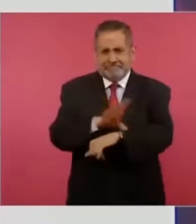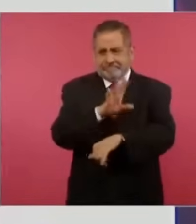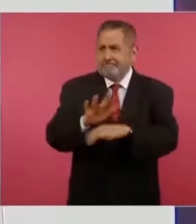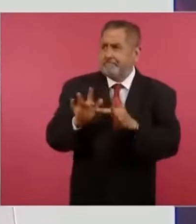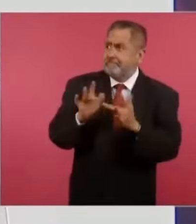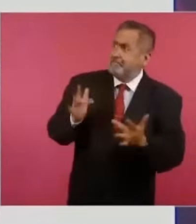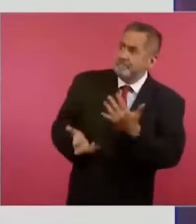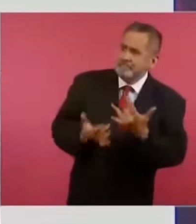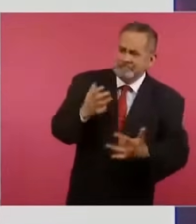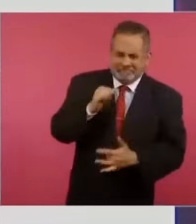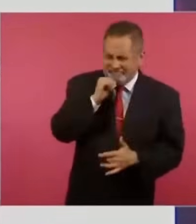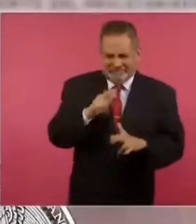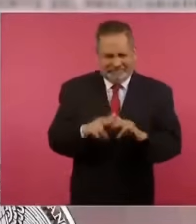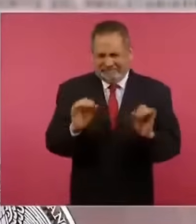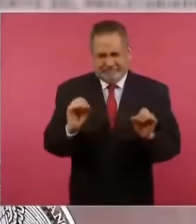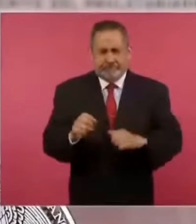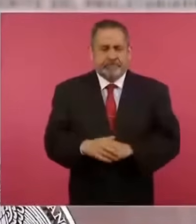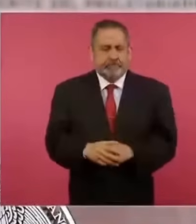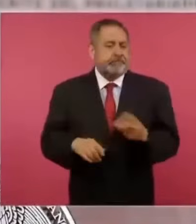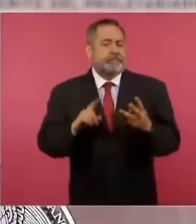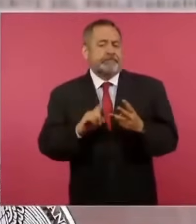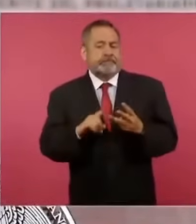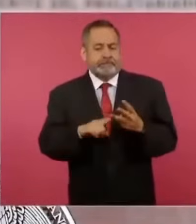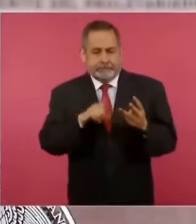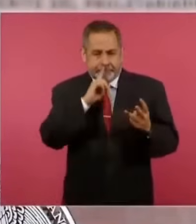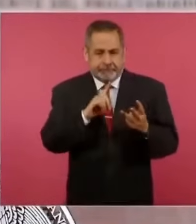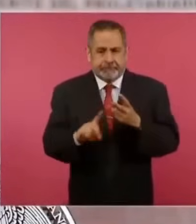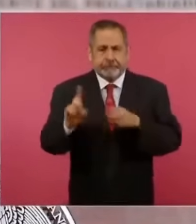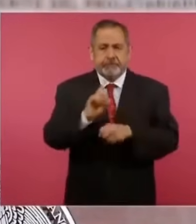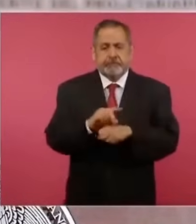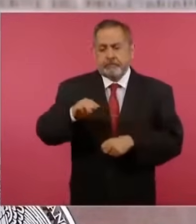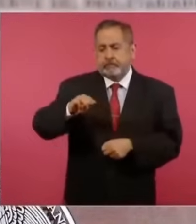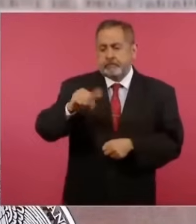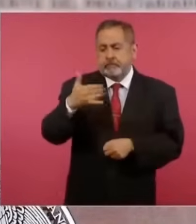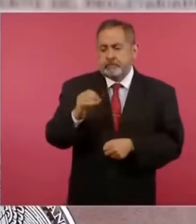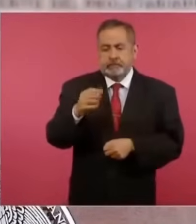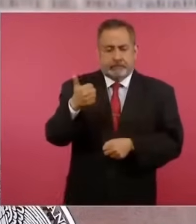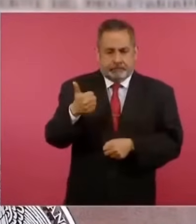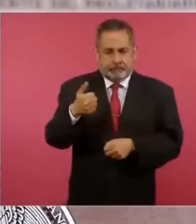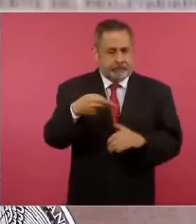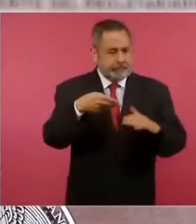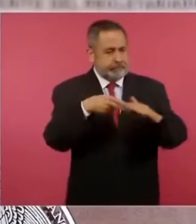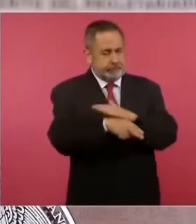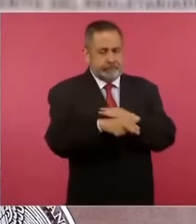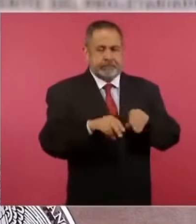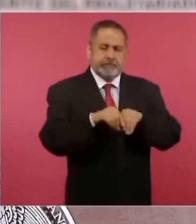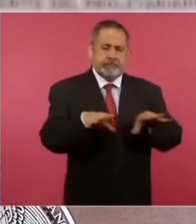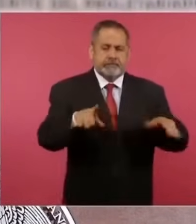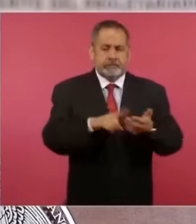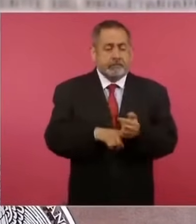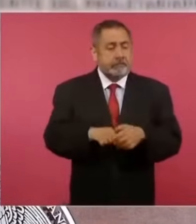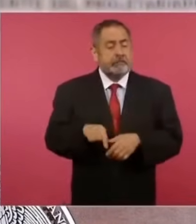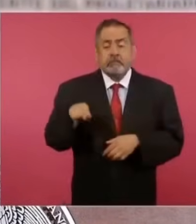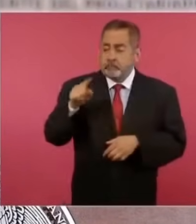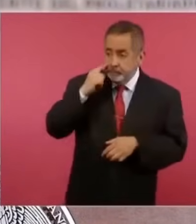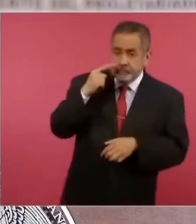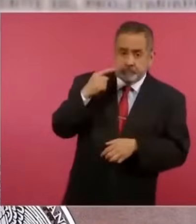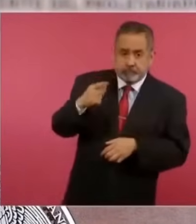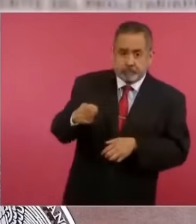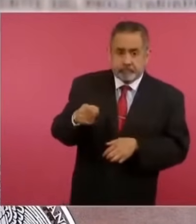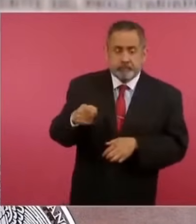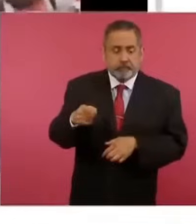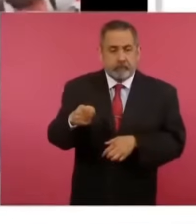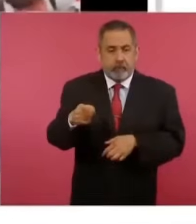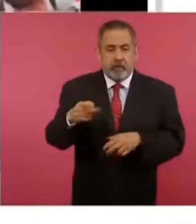riesgo para los usuarios. Tercera mentira. El 6 de mayo, la cuenta Metro Viral publicó un video del metro donde se veía humo